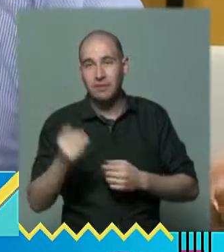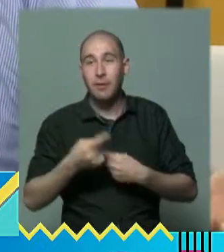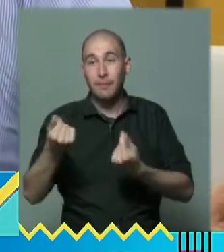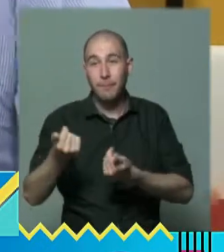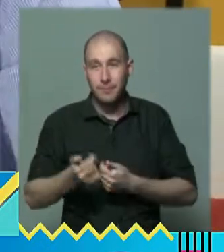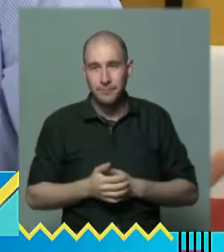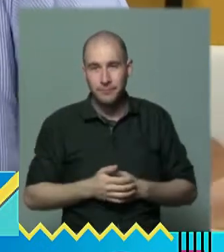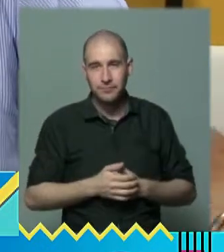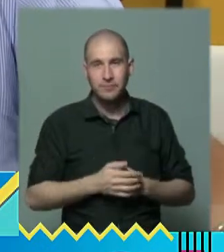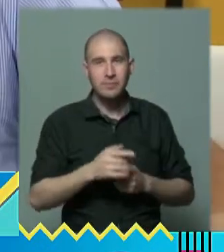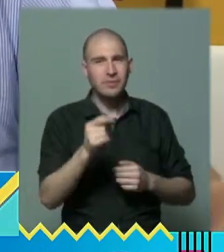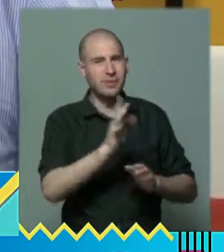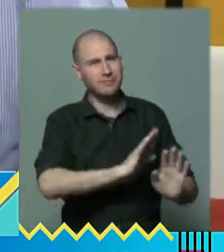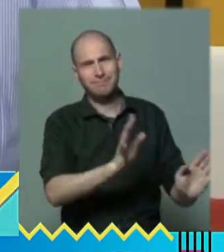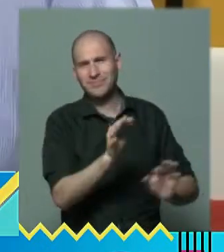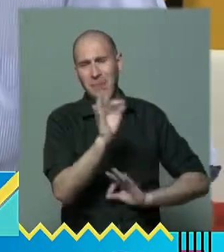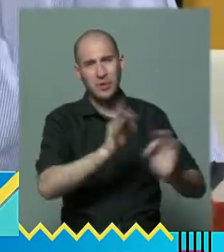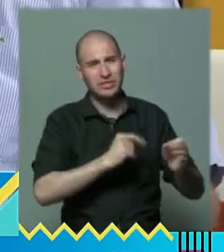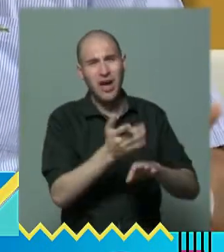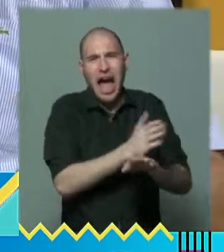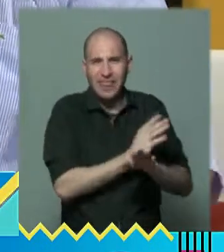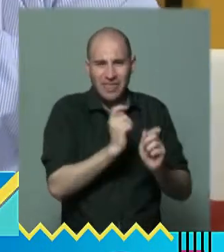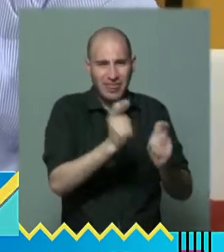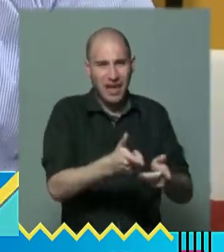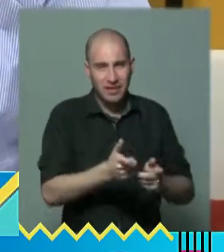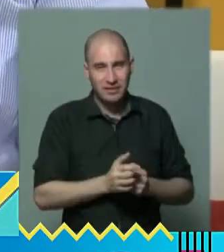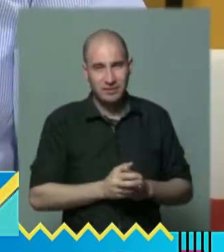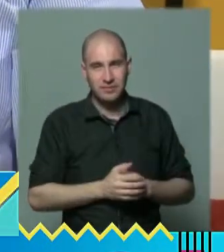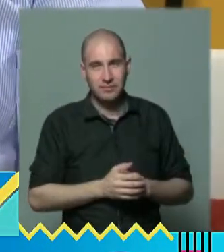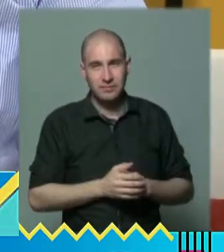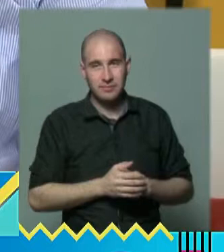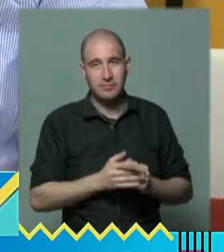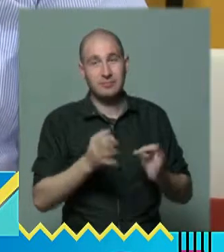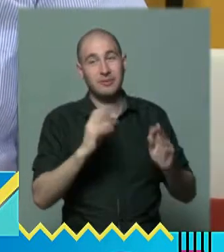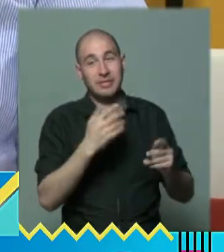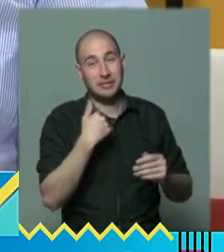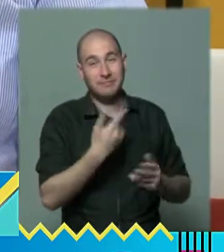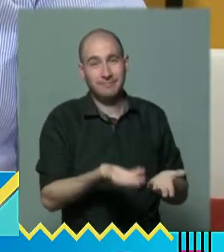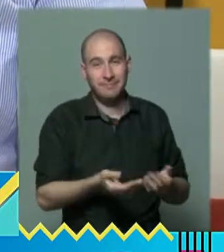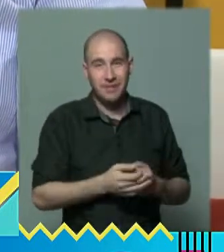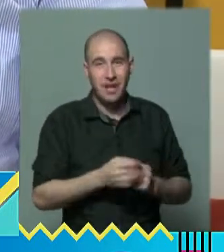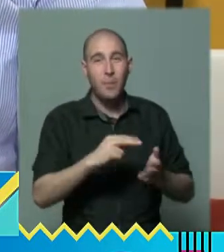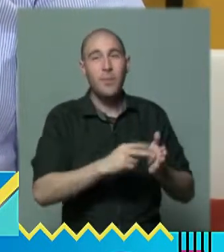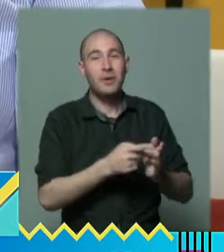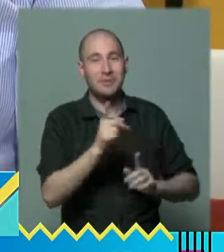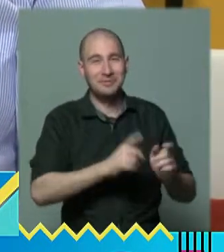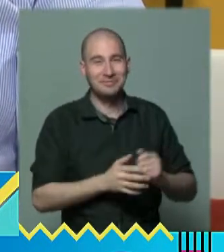preadjudicación. No. Bueno, que la verdad que ustedes lo que dicen no se puede creer, así que no sé. Bueno, está bien, ¿qué quiere que le diga? ¿Sabe cuál es el